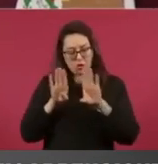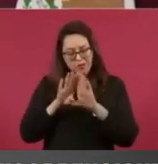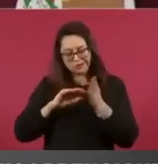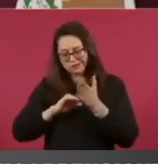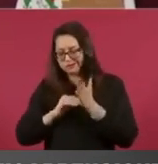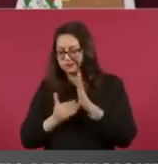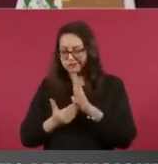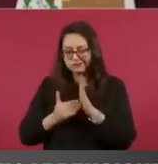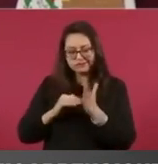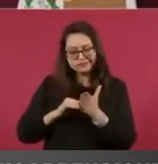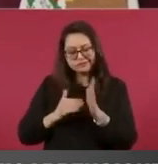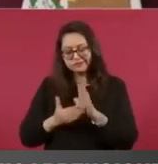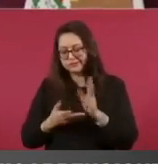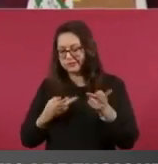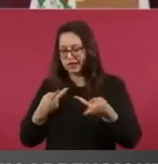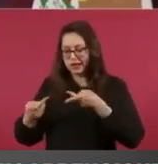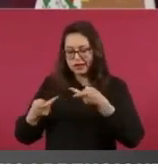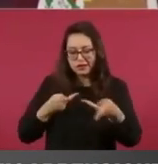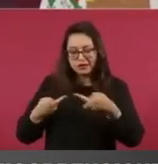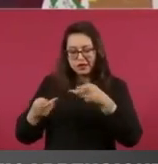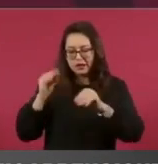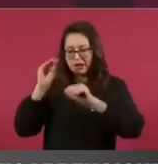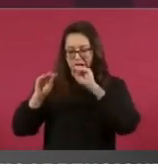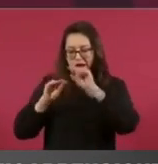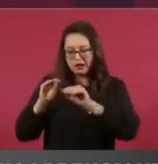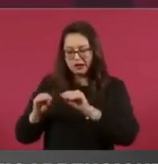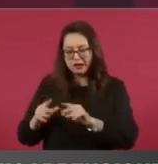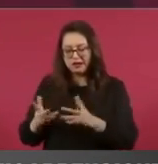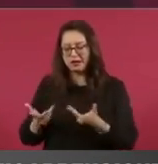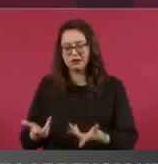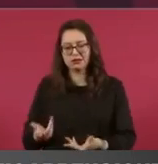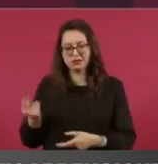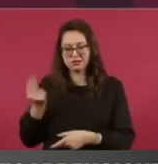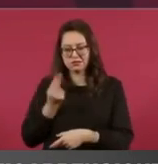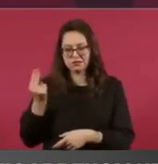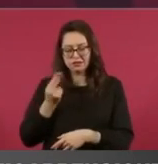que quien administre es otra cosa.